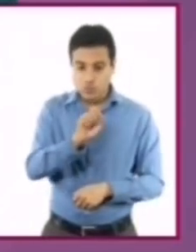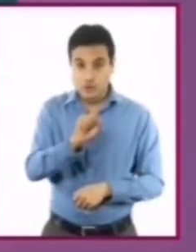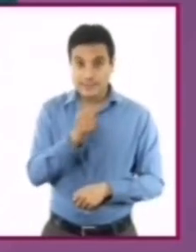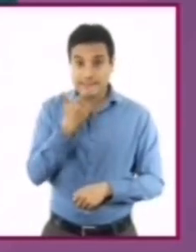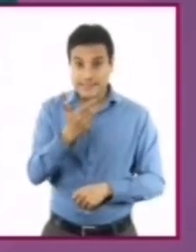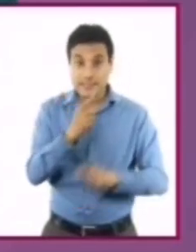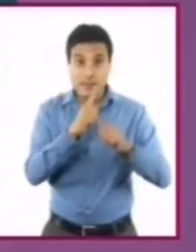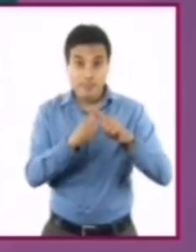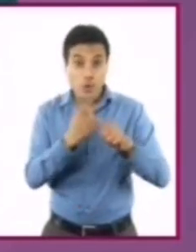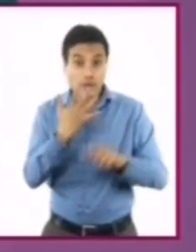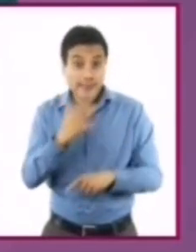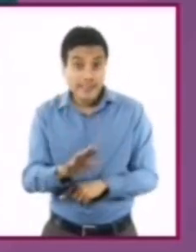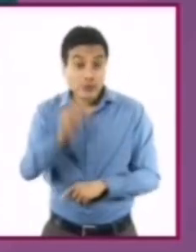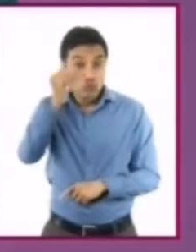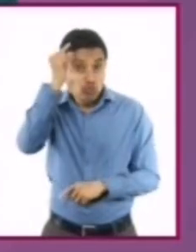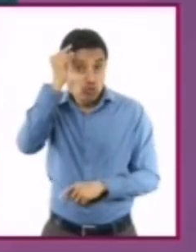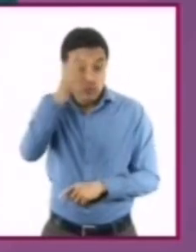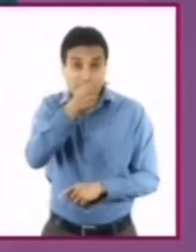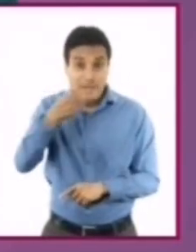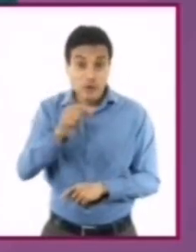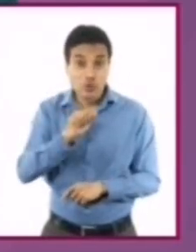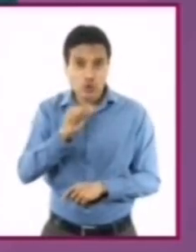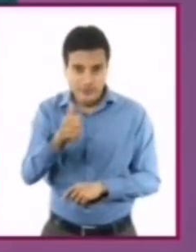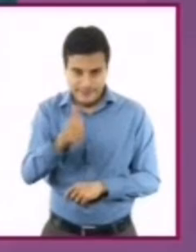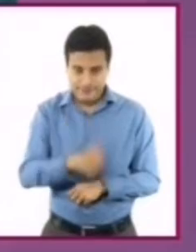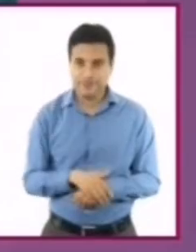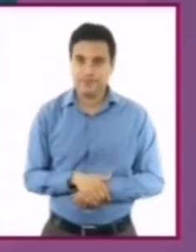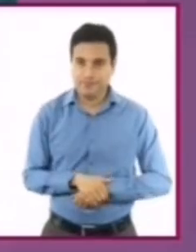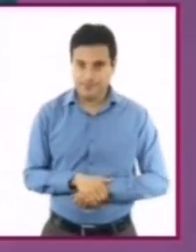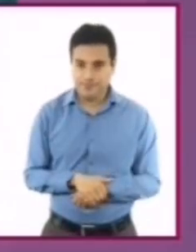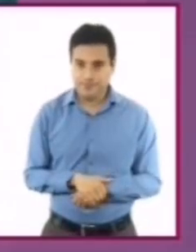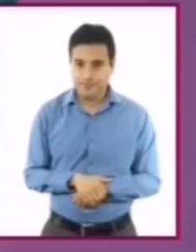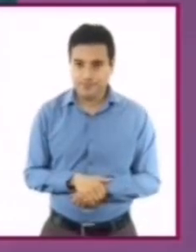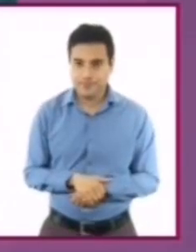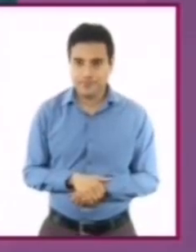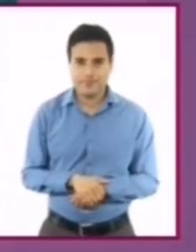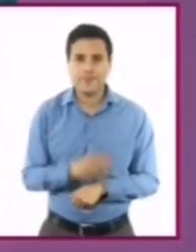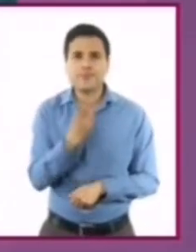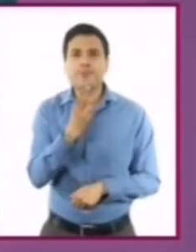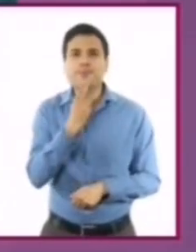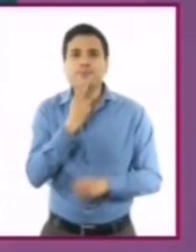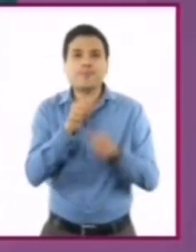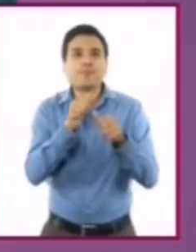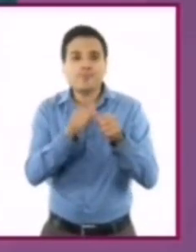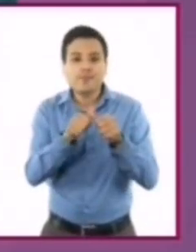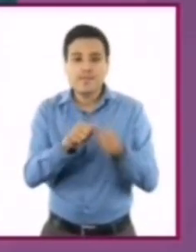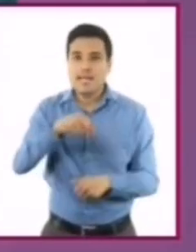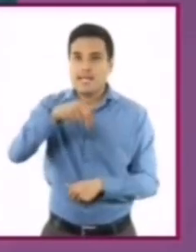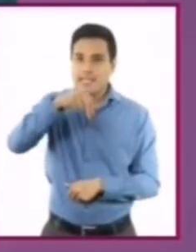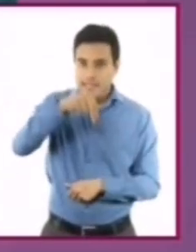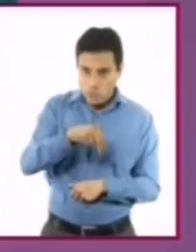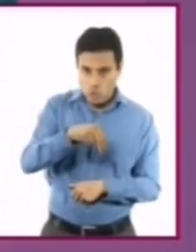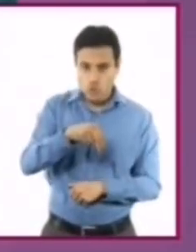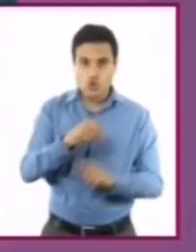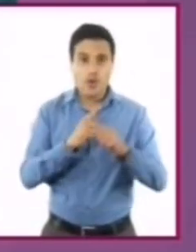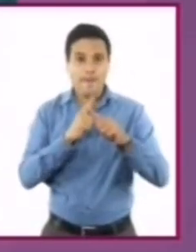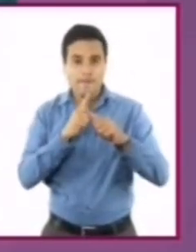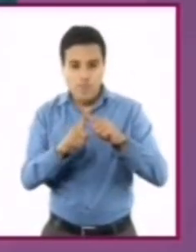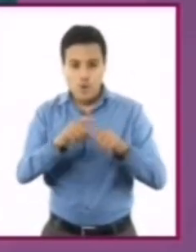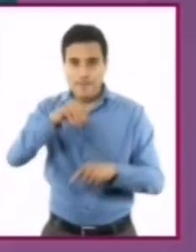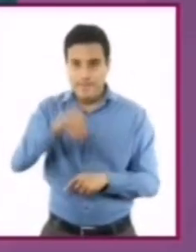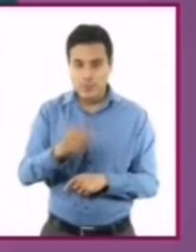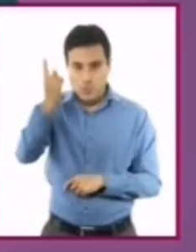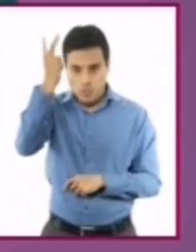6.67 por 10 a la menos onceava potencia, y sus unidades son newtons por metro cuadrado